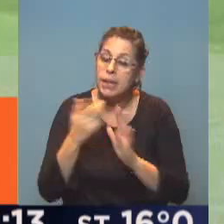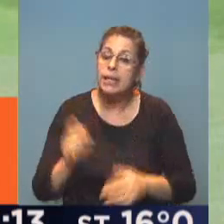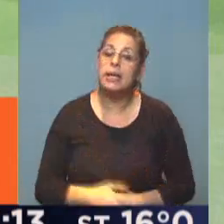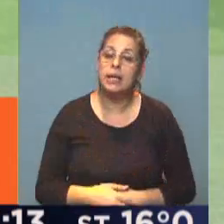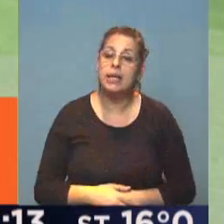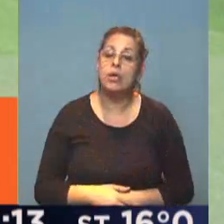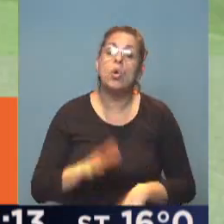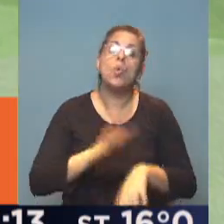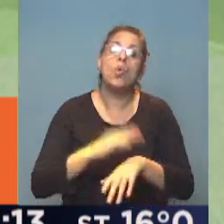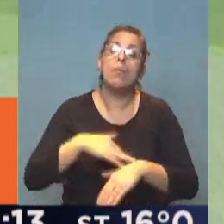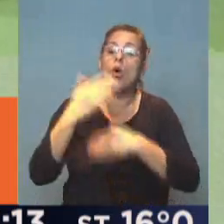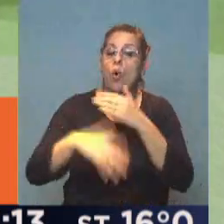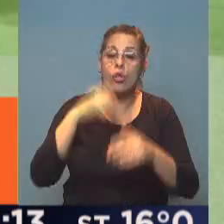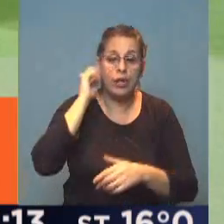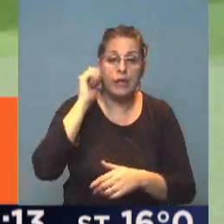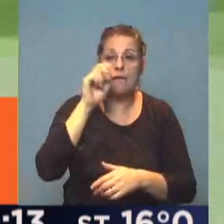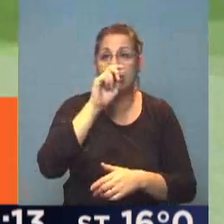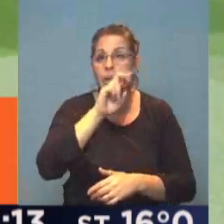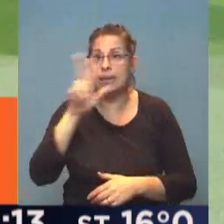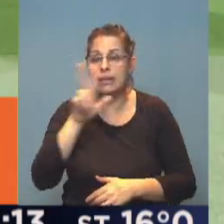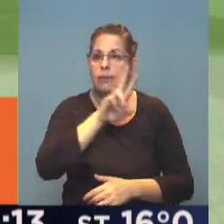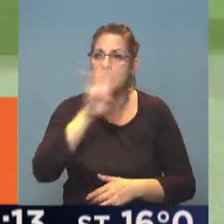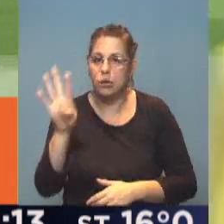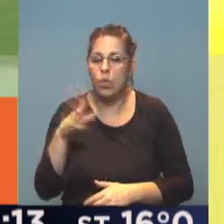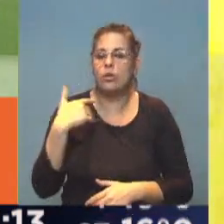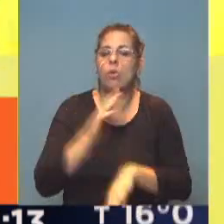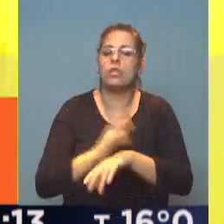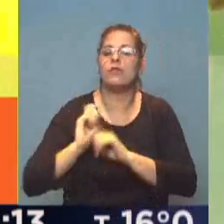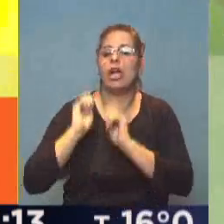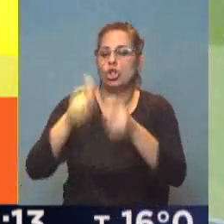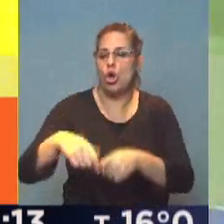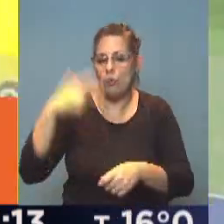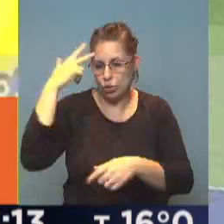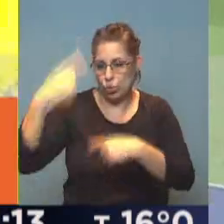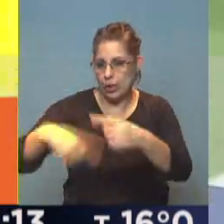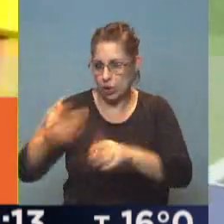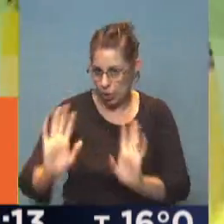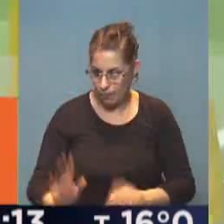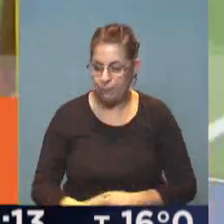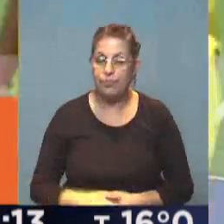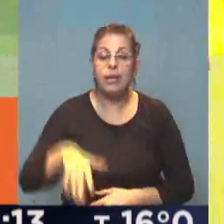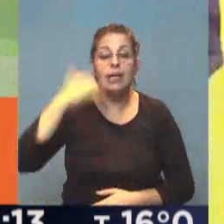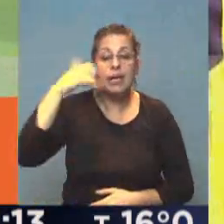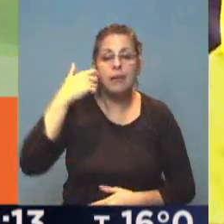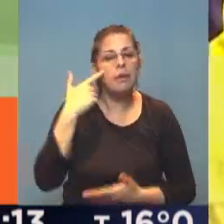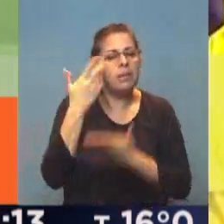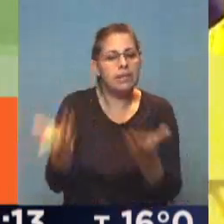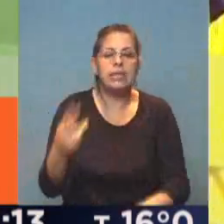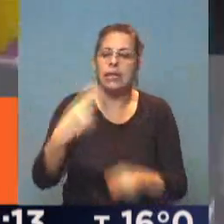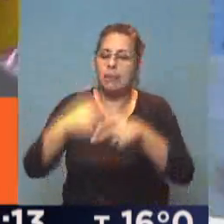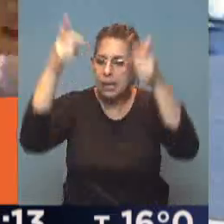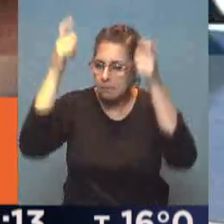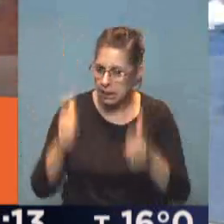por su edad, de 23, 24 años, como el sucesor. Bueno, Neymar ya fue presentado allí en el Parque de los Príncipes,